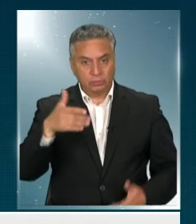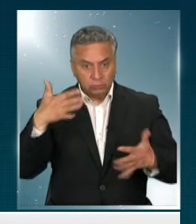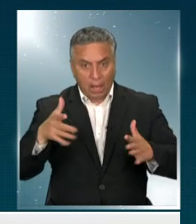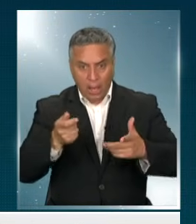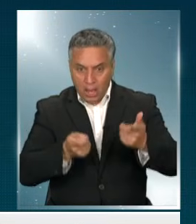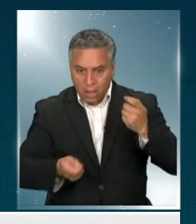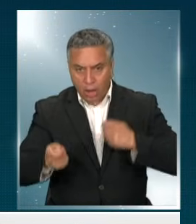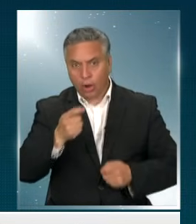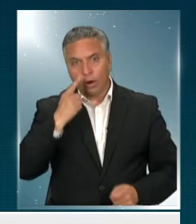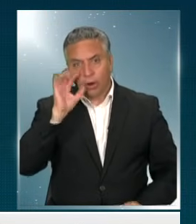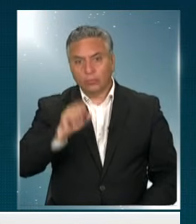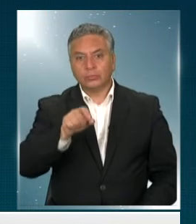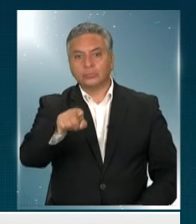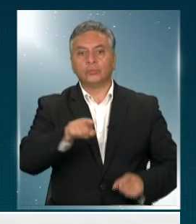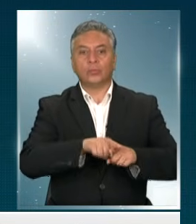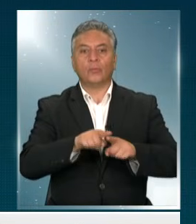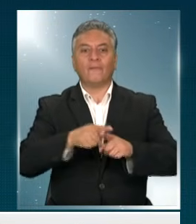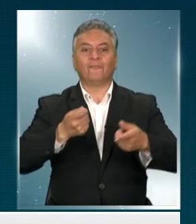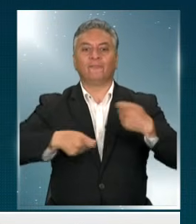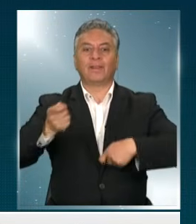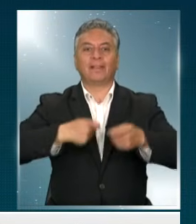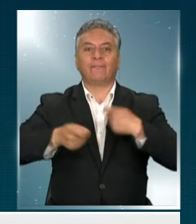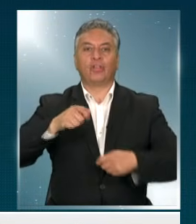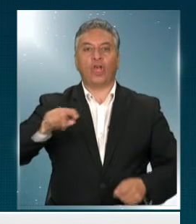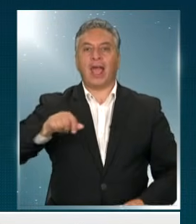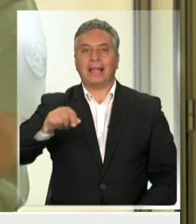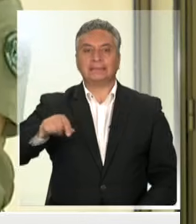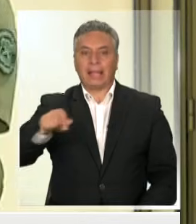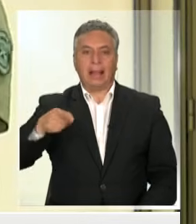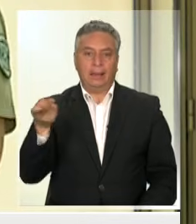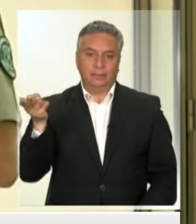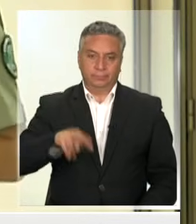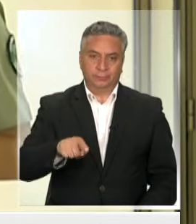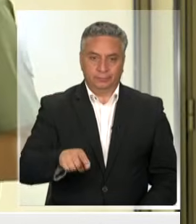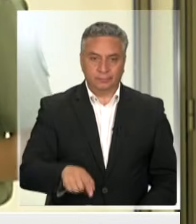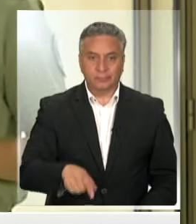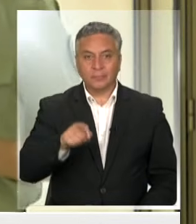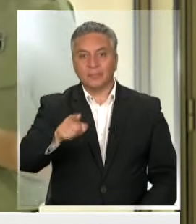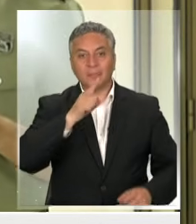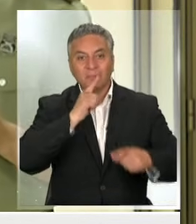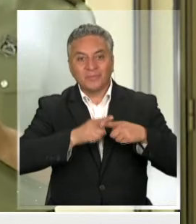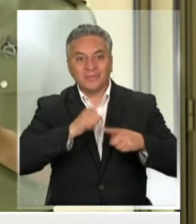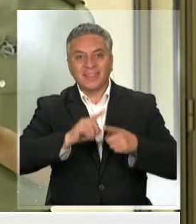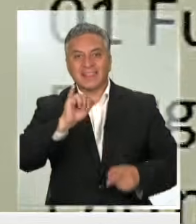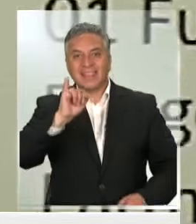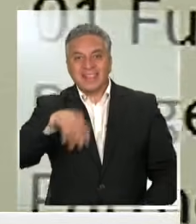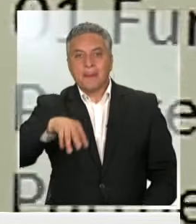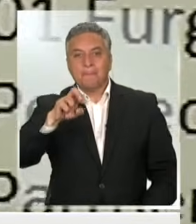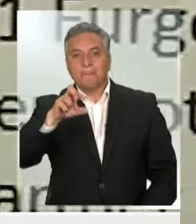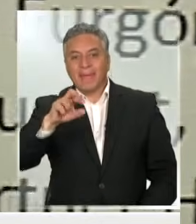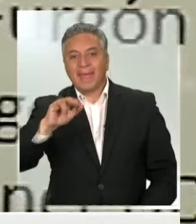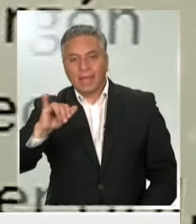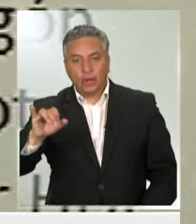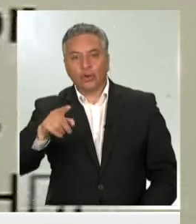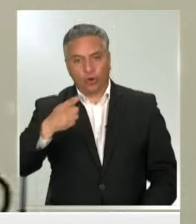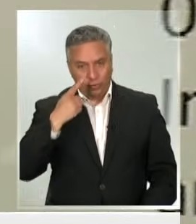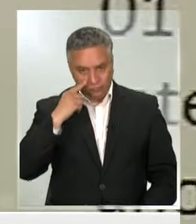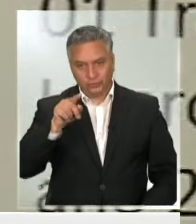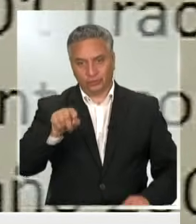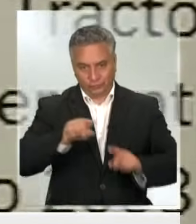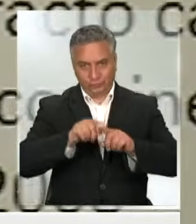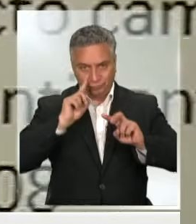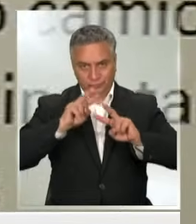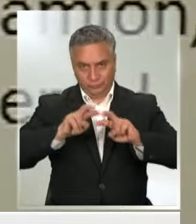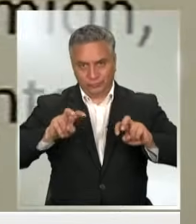negocio, simulaba ser un vendedor de sal. El nombre Imperio de esta organización dice relación por el análisis que nosotros desarrollamos